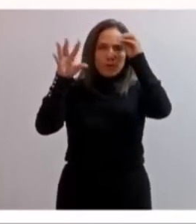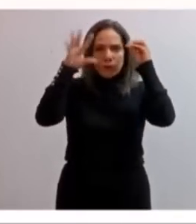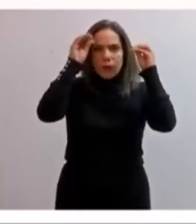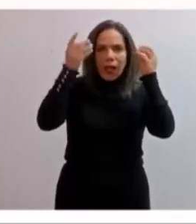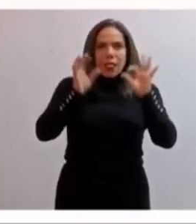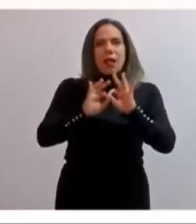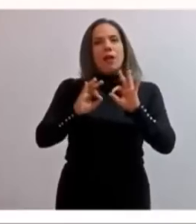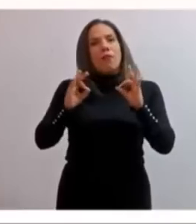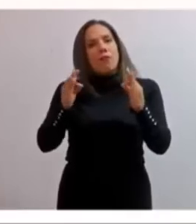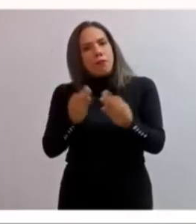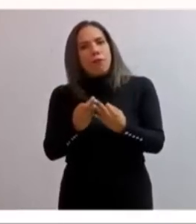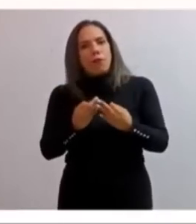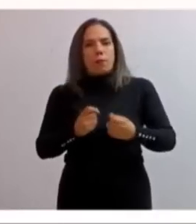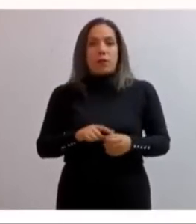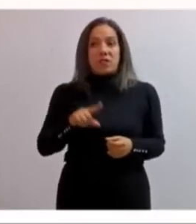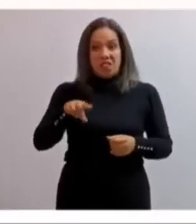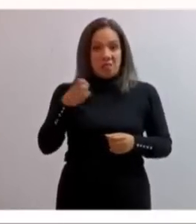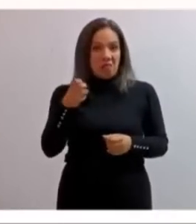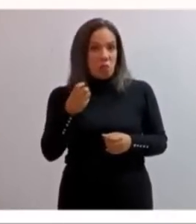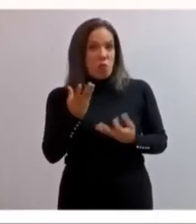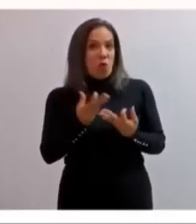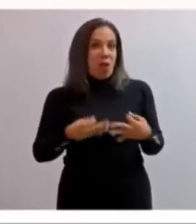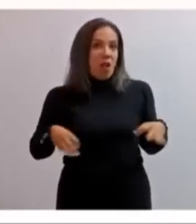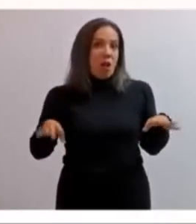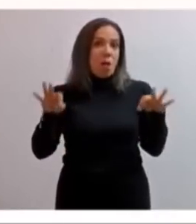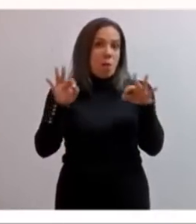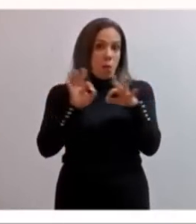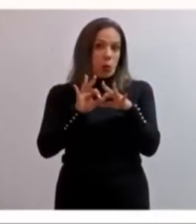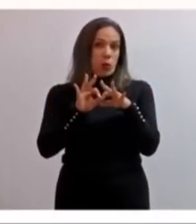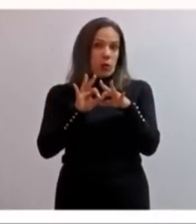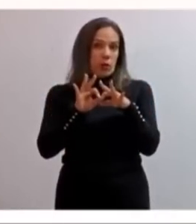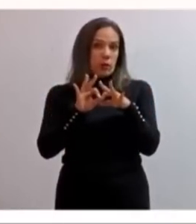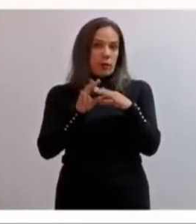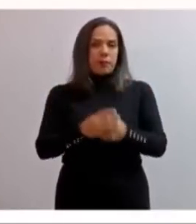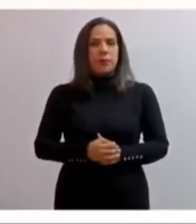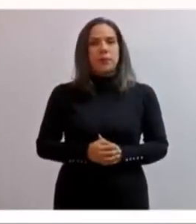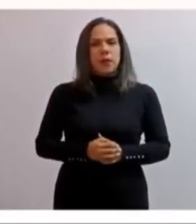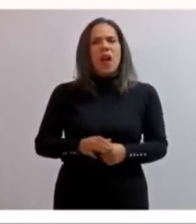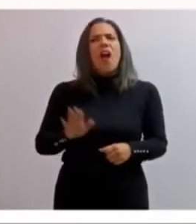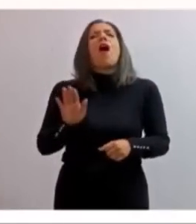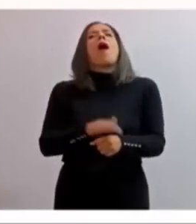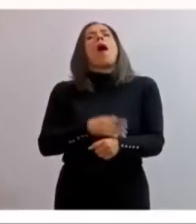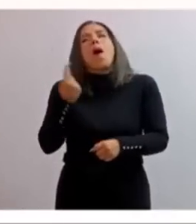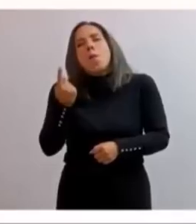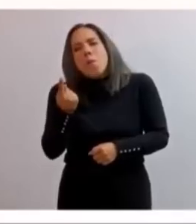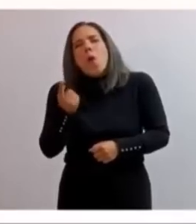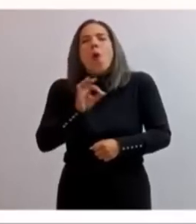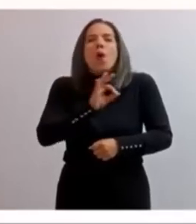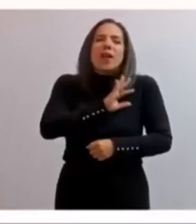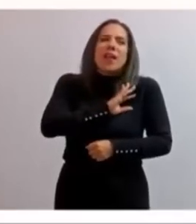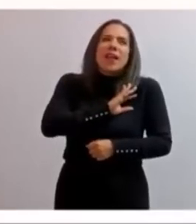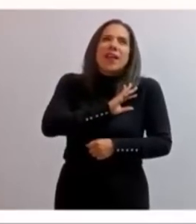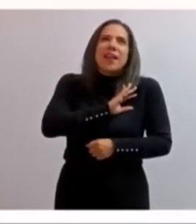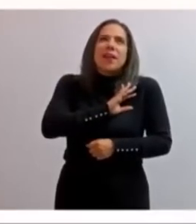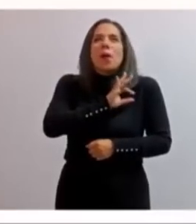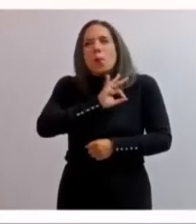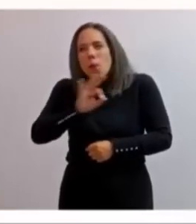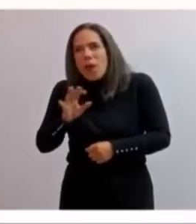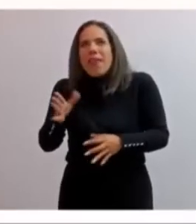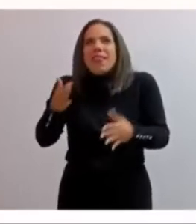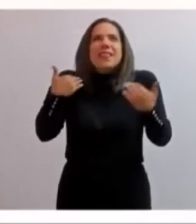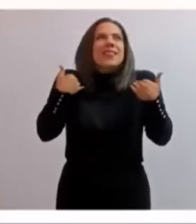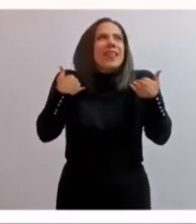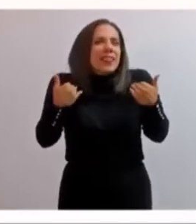muy importante, porque eso permitiría que el proceso de aprendizaje o los procesos